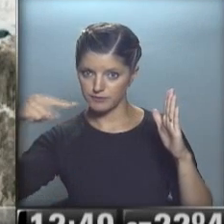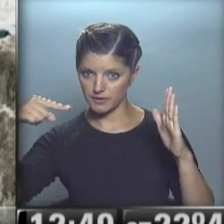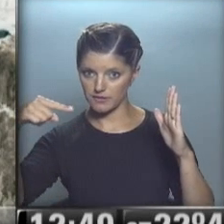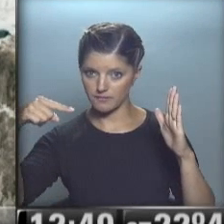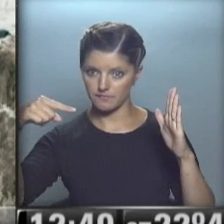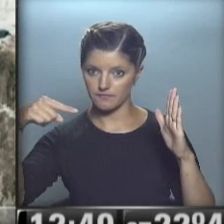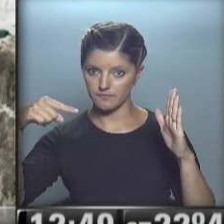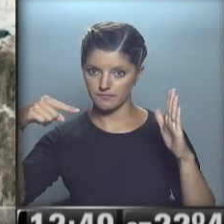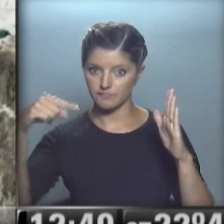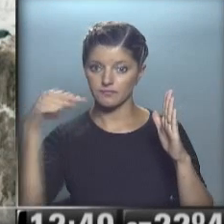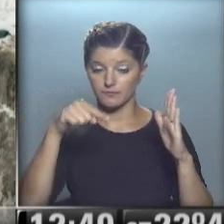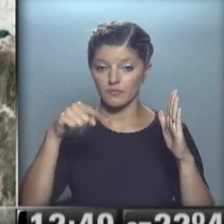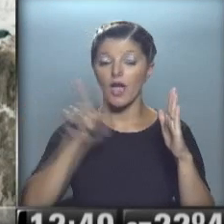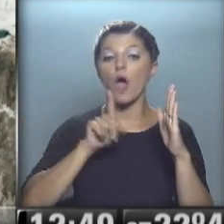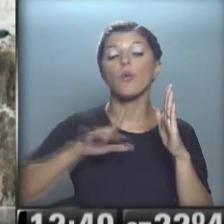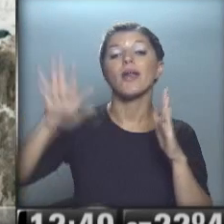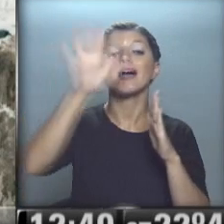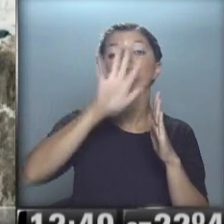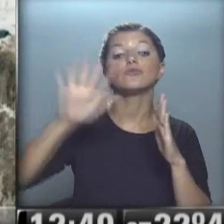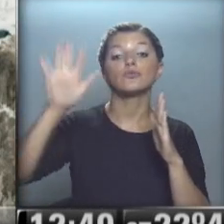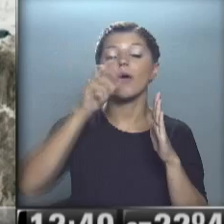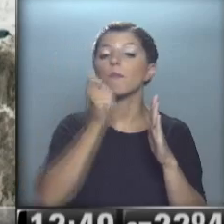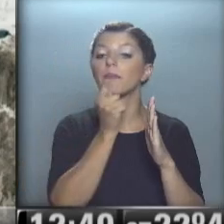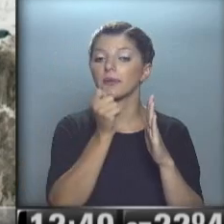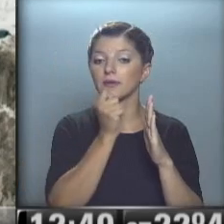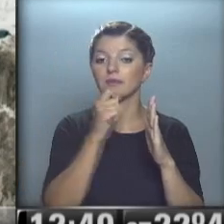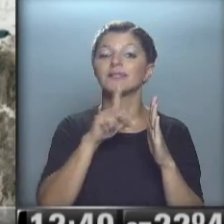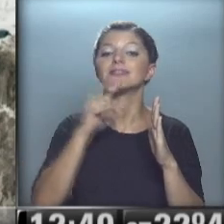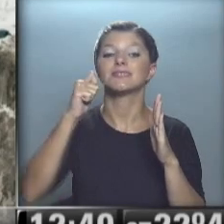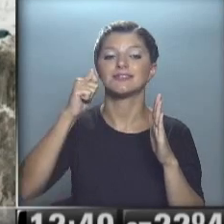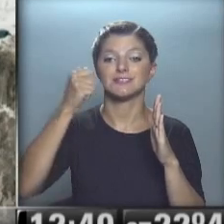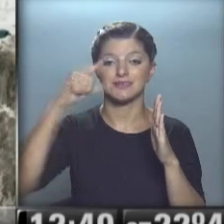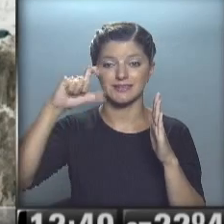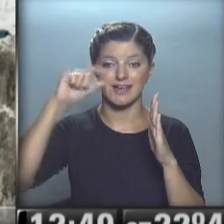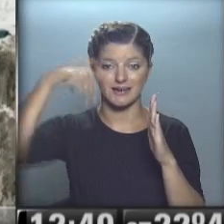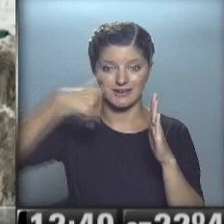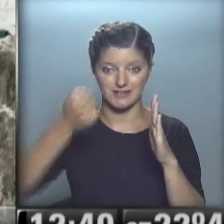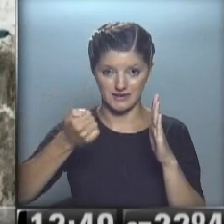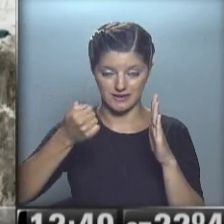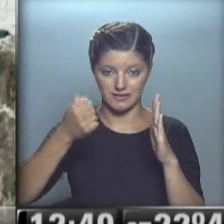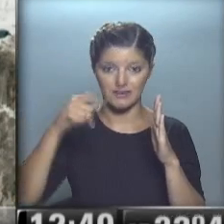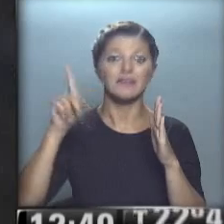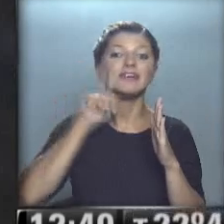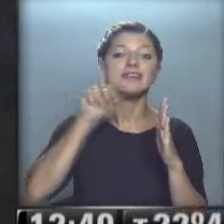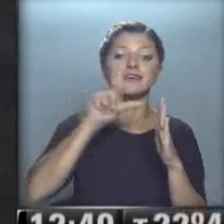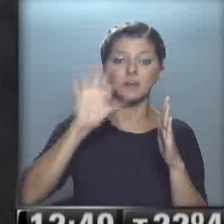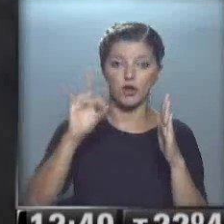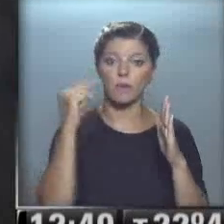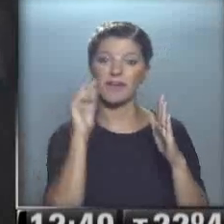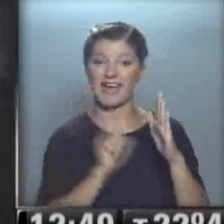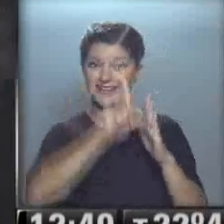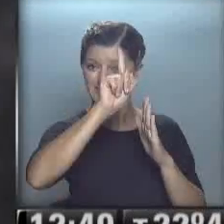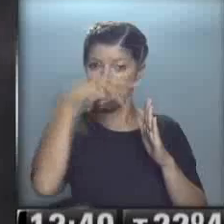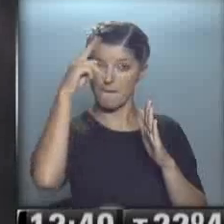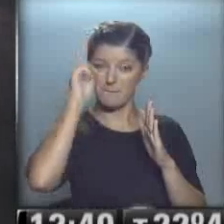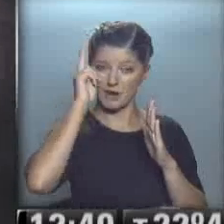línea ciudades como la de la de tacna que está acá como hilo que está acá y varias otras ciudades de Perú